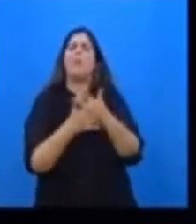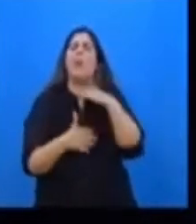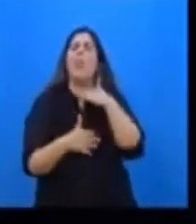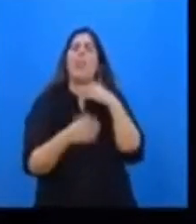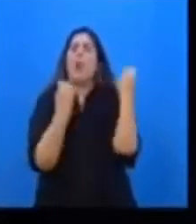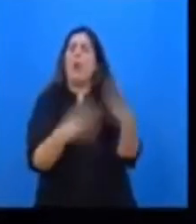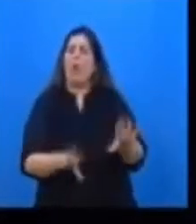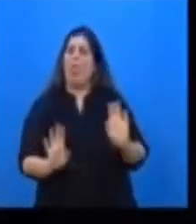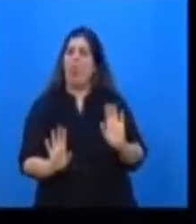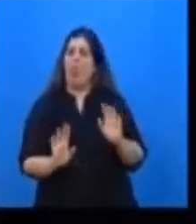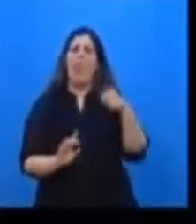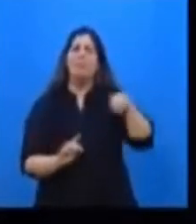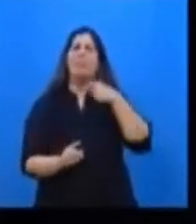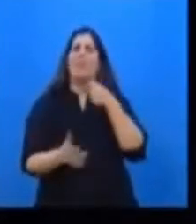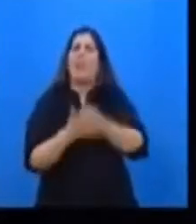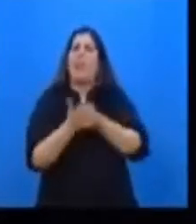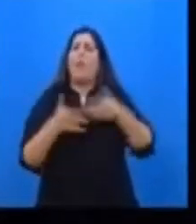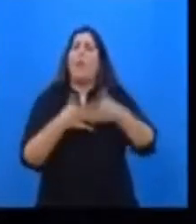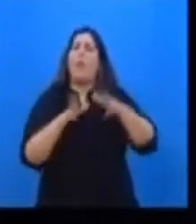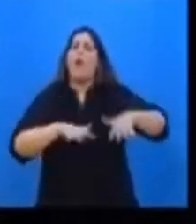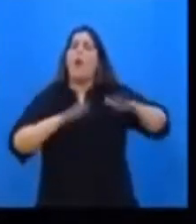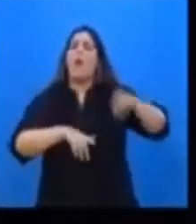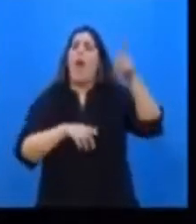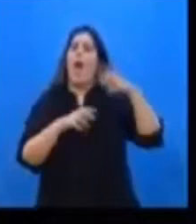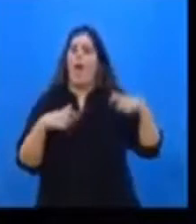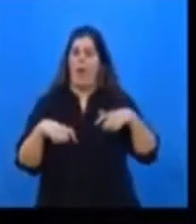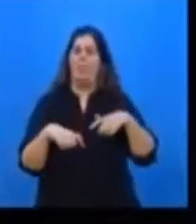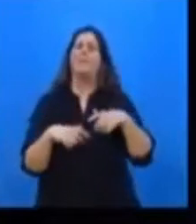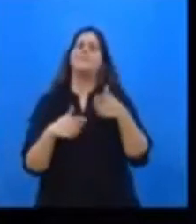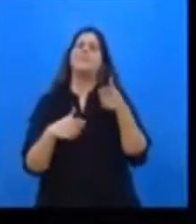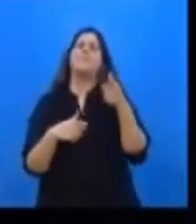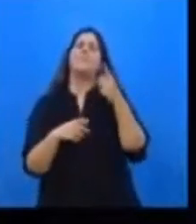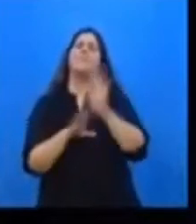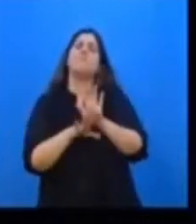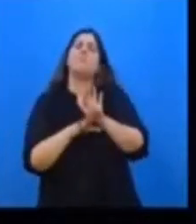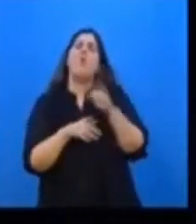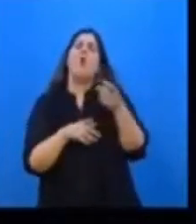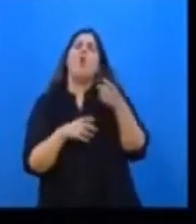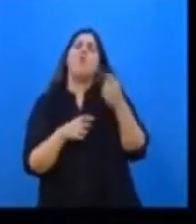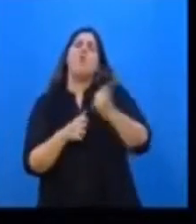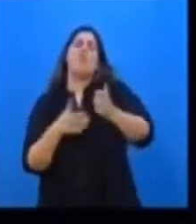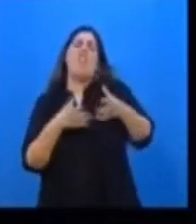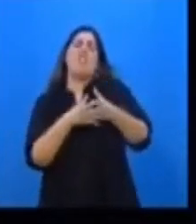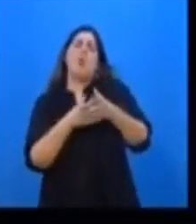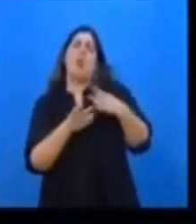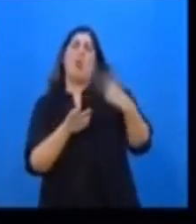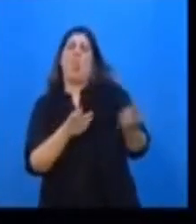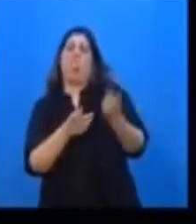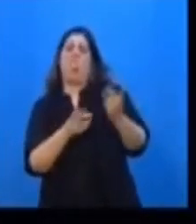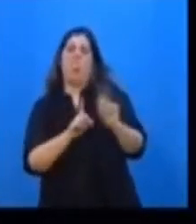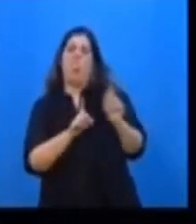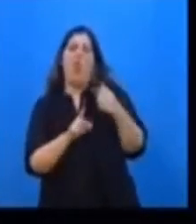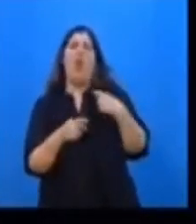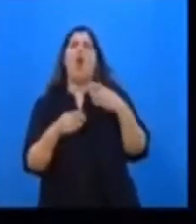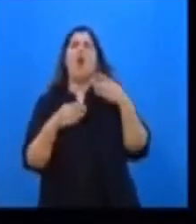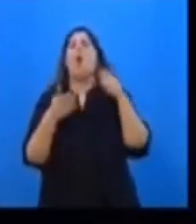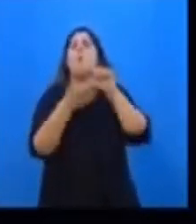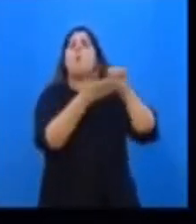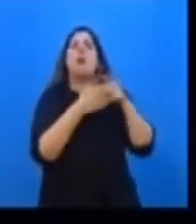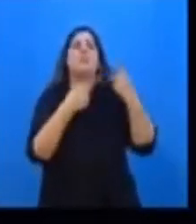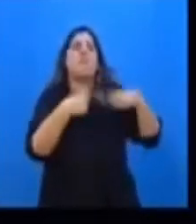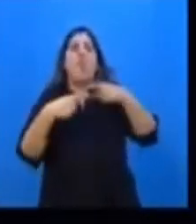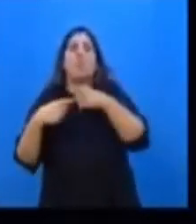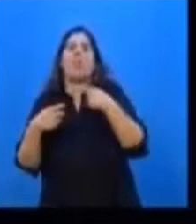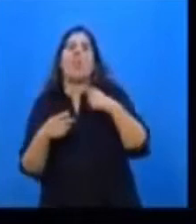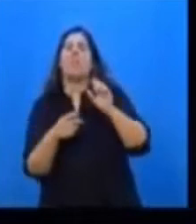ellos alientan las barrabravas ellos menosprecian la fuerza de seguridad ellos descuidan las fronteras y por ahí no centro la droga